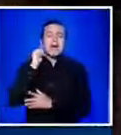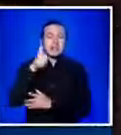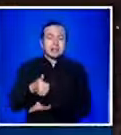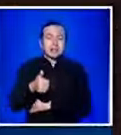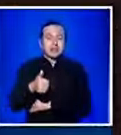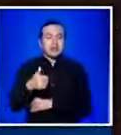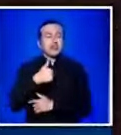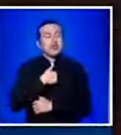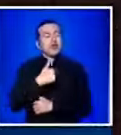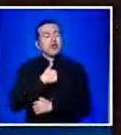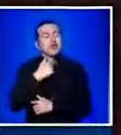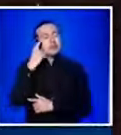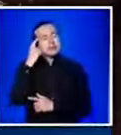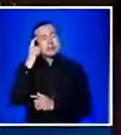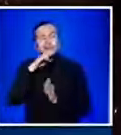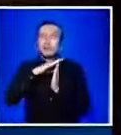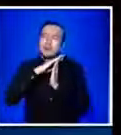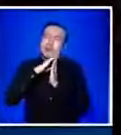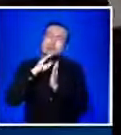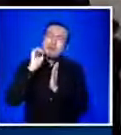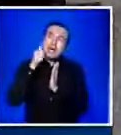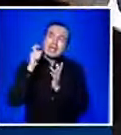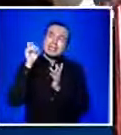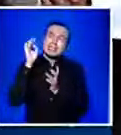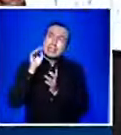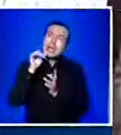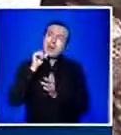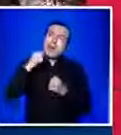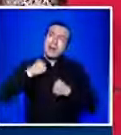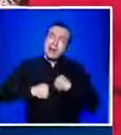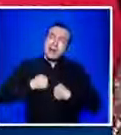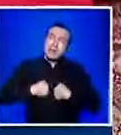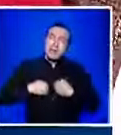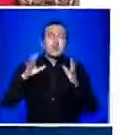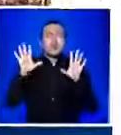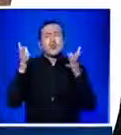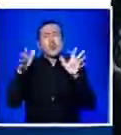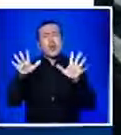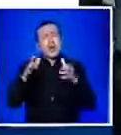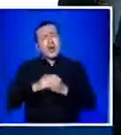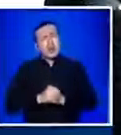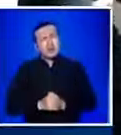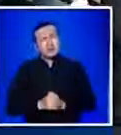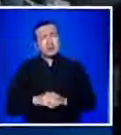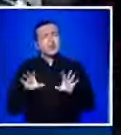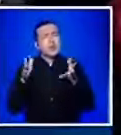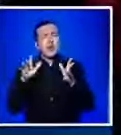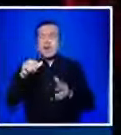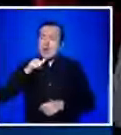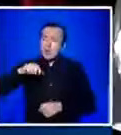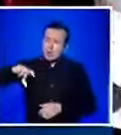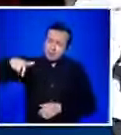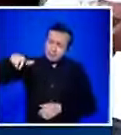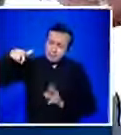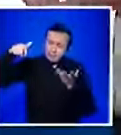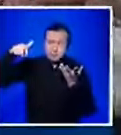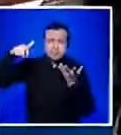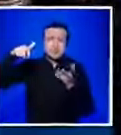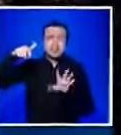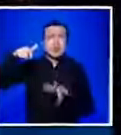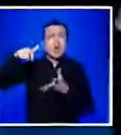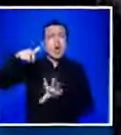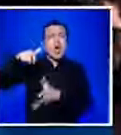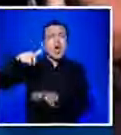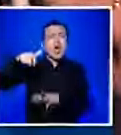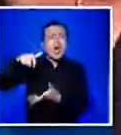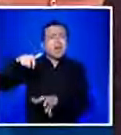con la ilusión que tener agua siquiera para bañarme. Nada, señorita, así como abro la llave y así